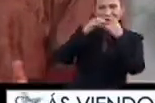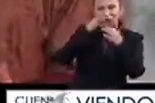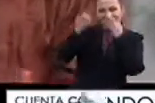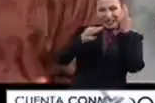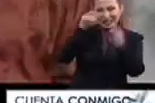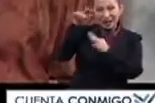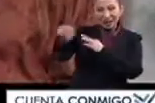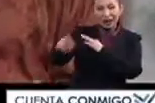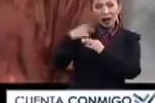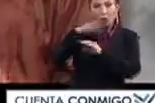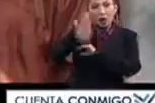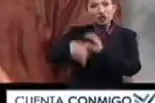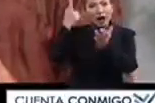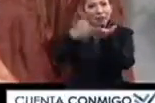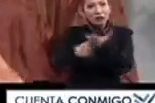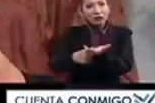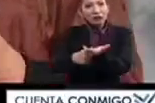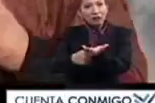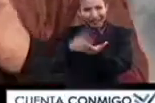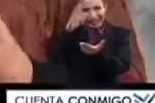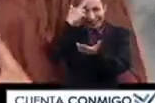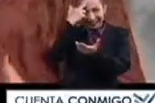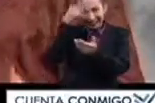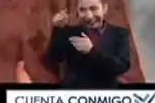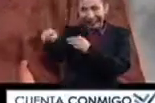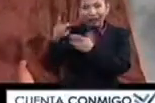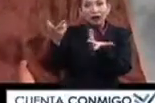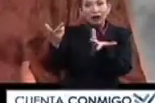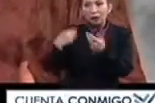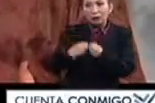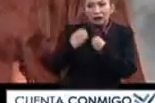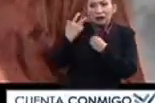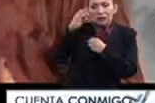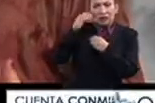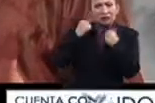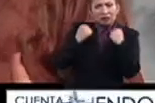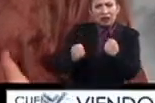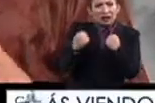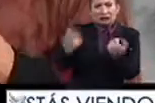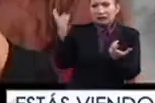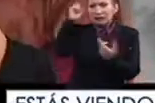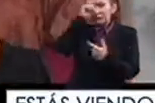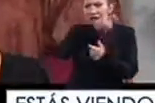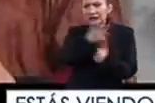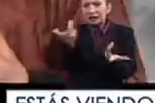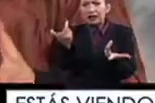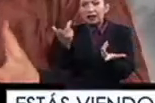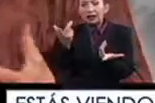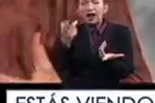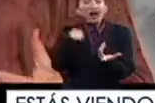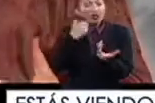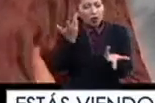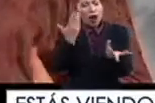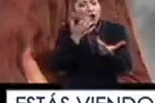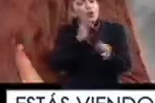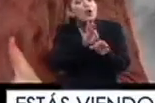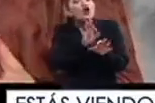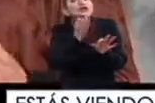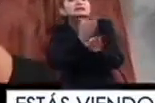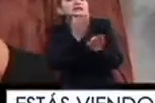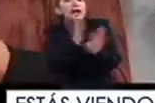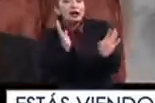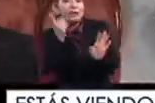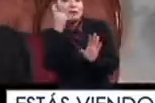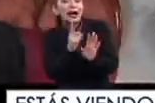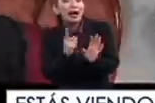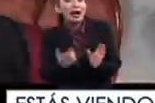cosa tan espantosa que uno tiene que poner distancia, ¿no? Y seguir viviendo, pero eso sí, esta es nuestra realidad.